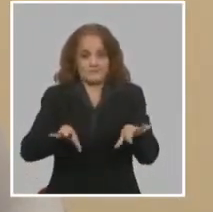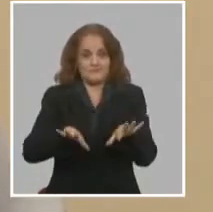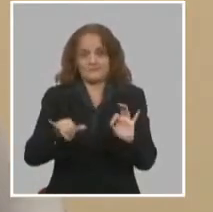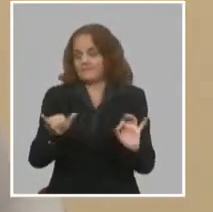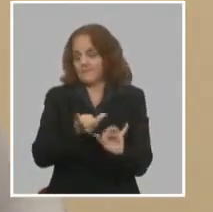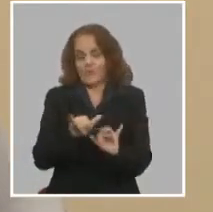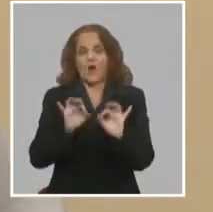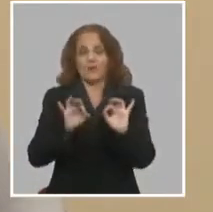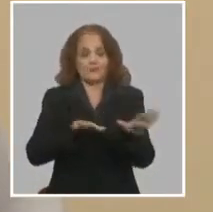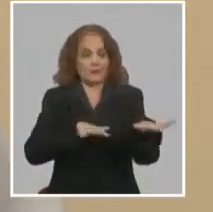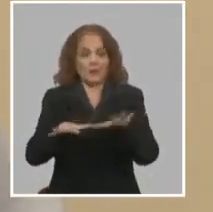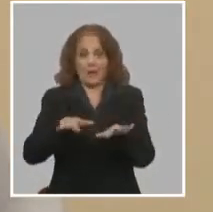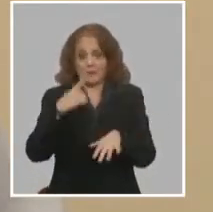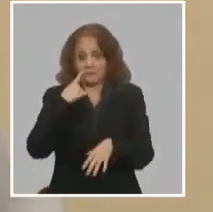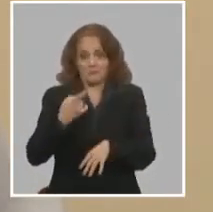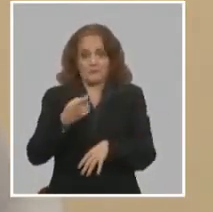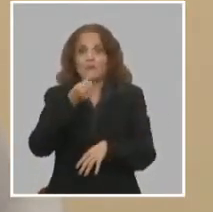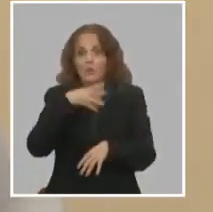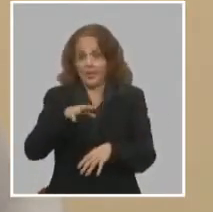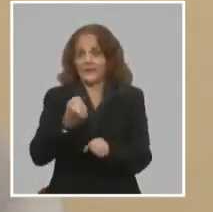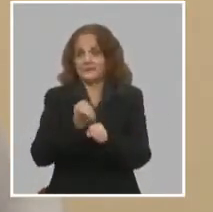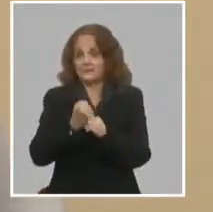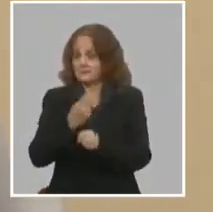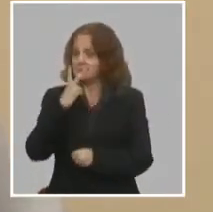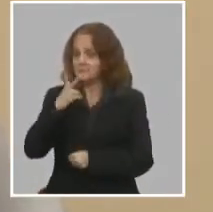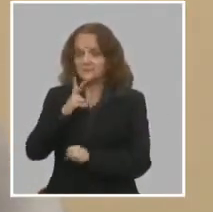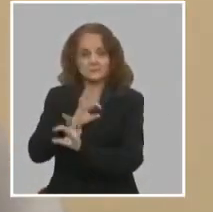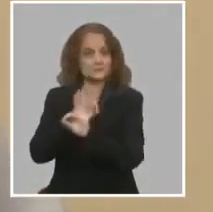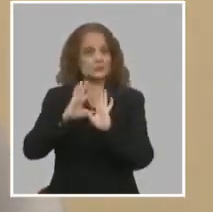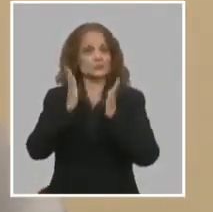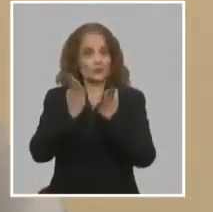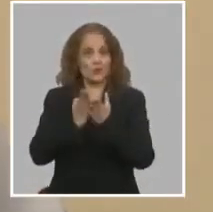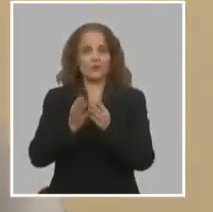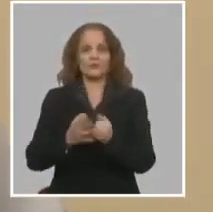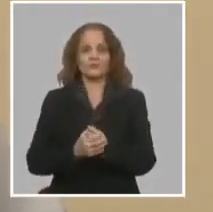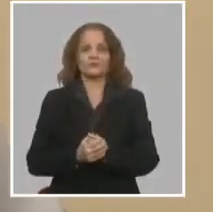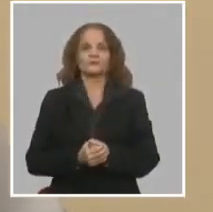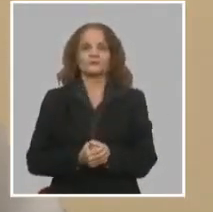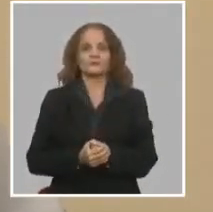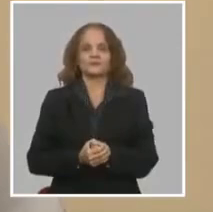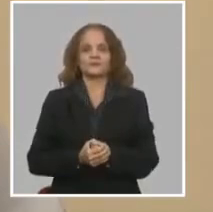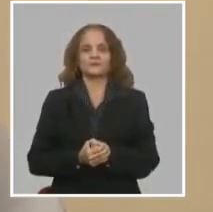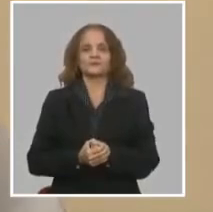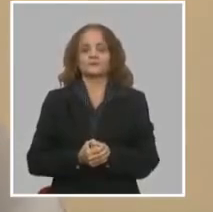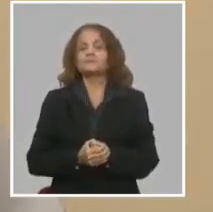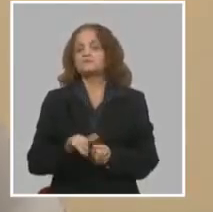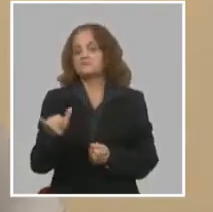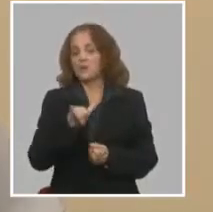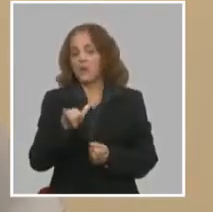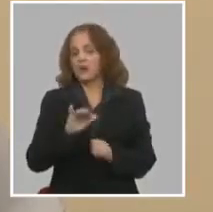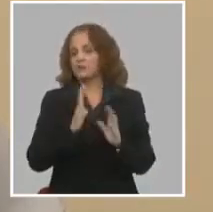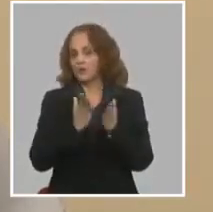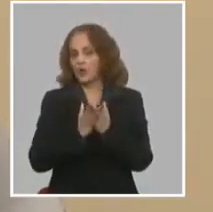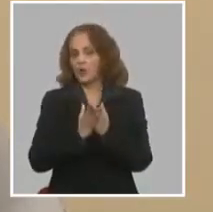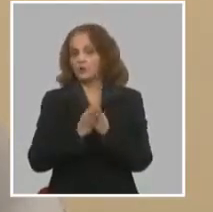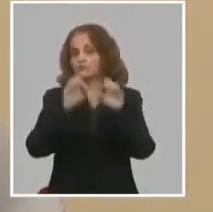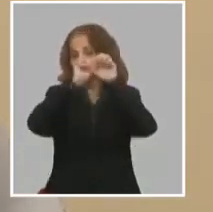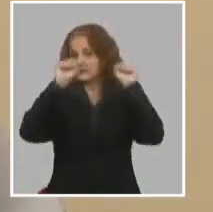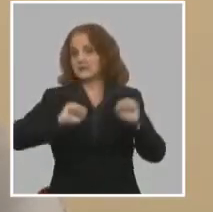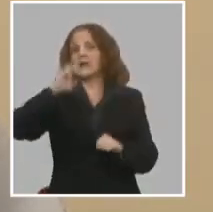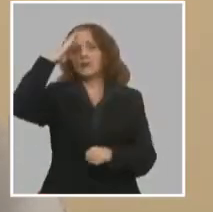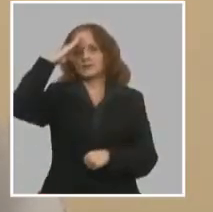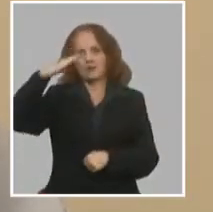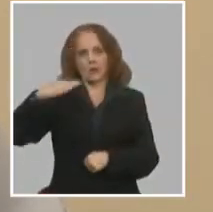Miren, en cuanto a la atención y la respuesta que ha tenido el sistema de salud y el